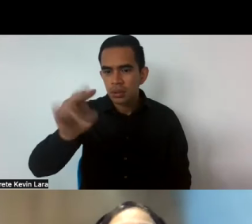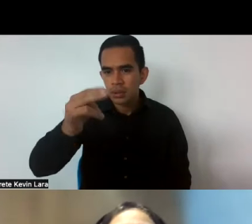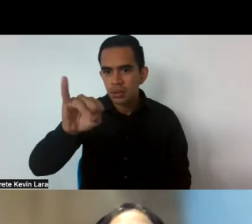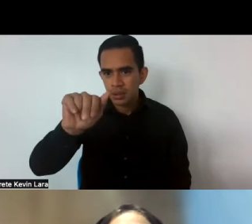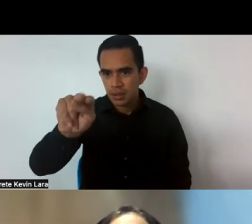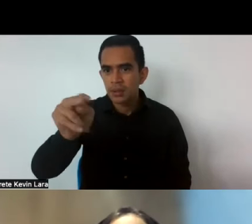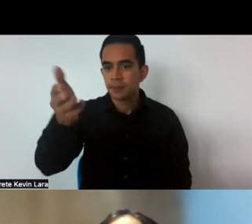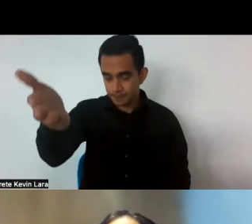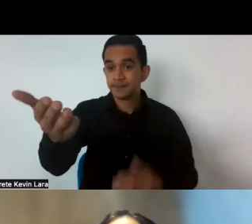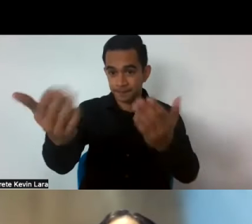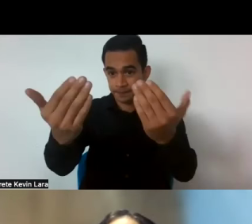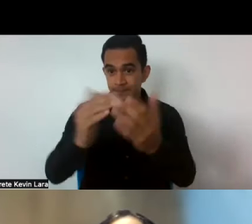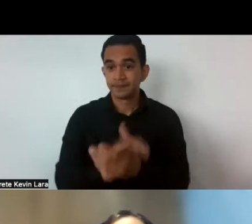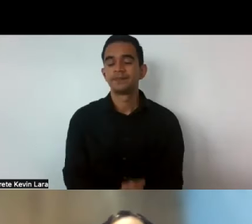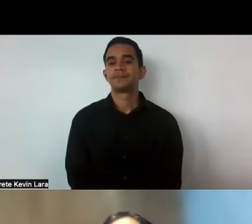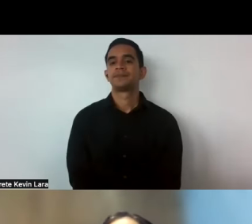escucharle.